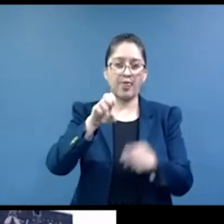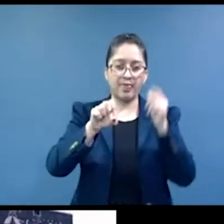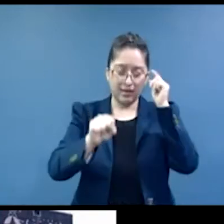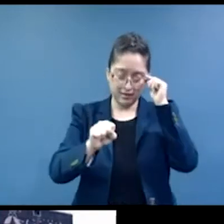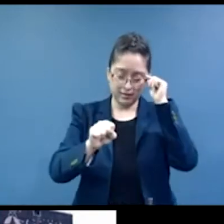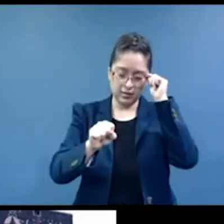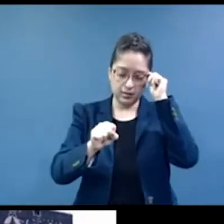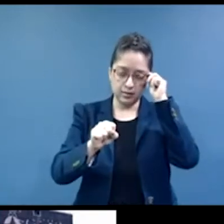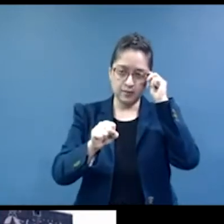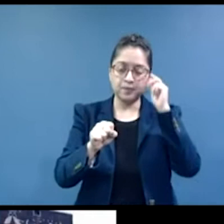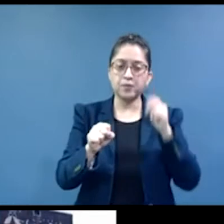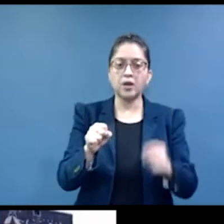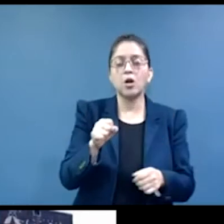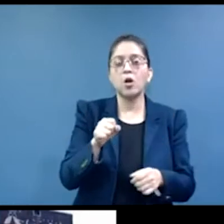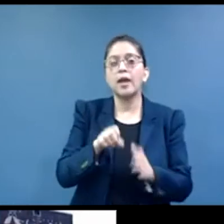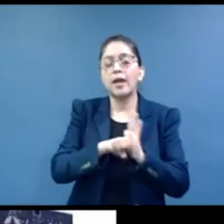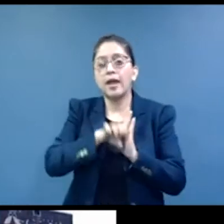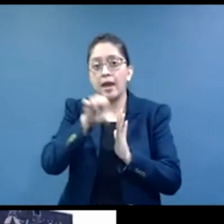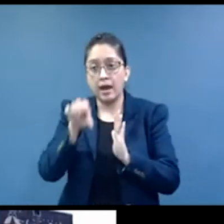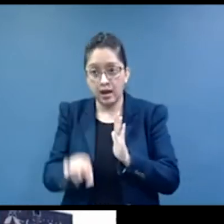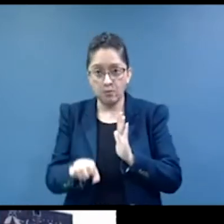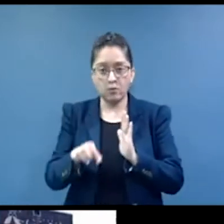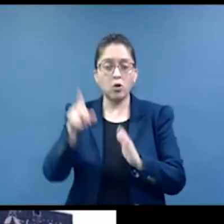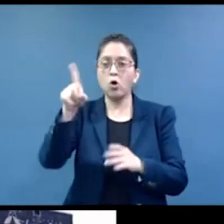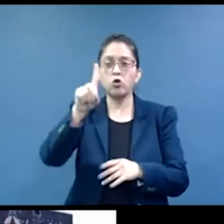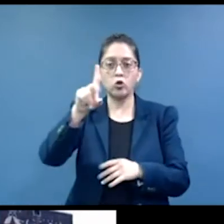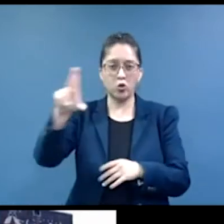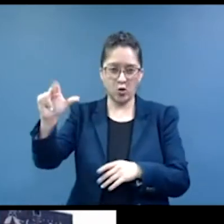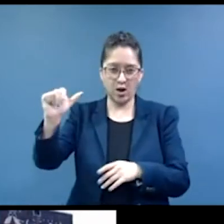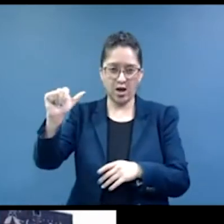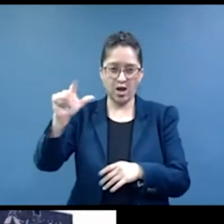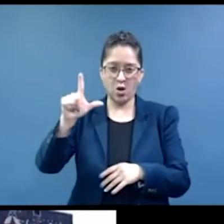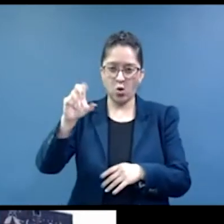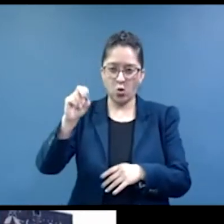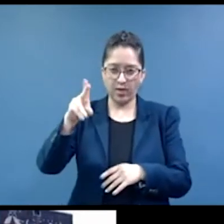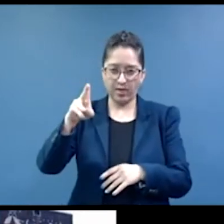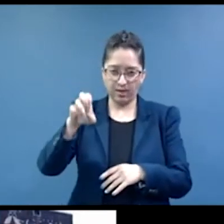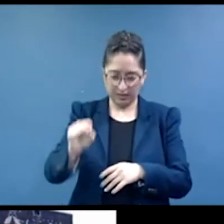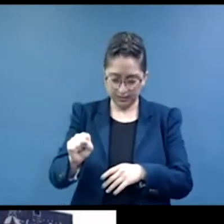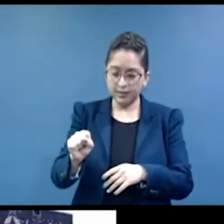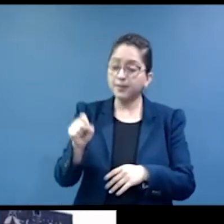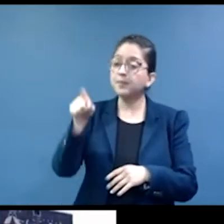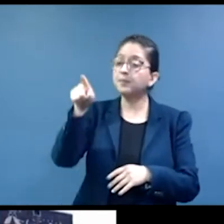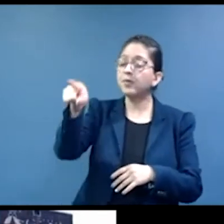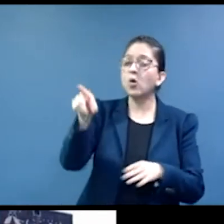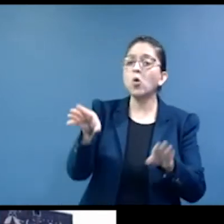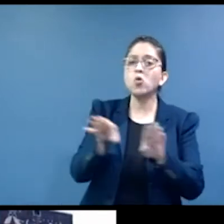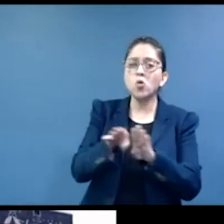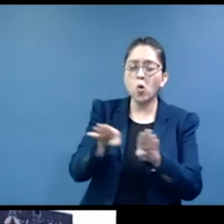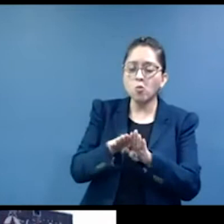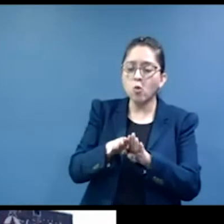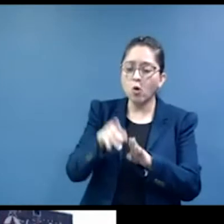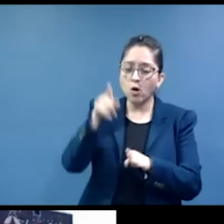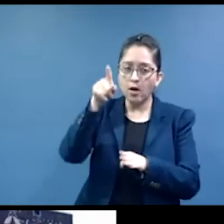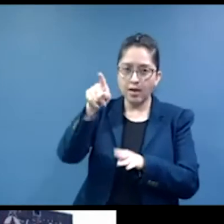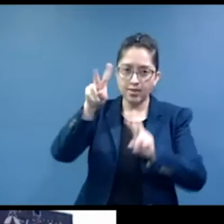retos en el ámbito legislativo, ¿no? En el acceso a estas técnicas de reproducción asistida? Y me gustaría también,